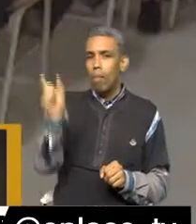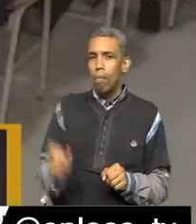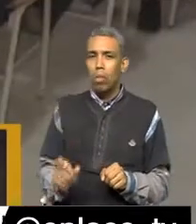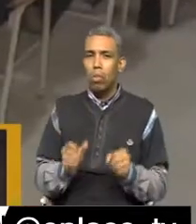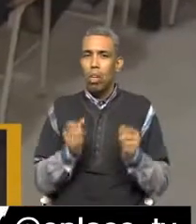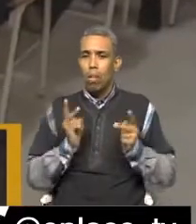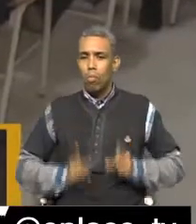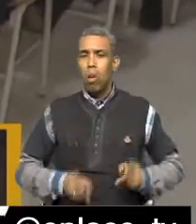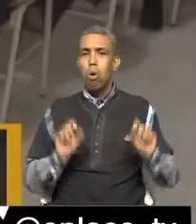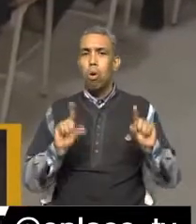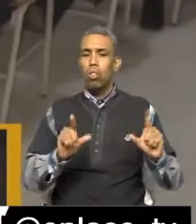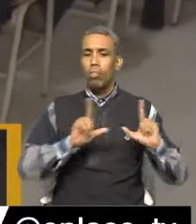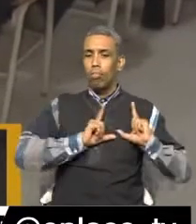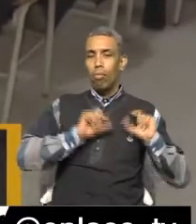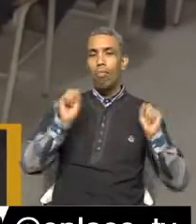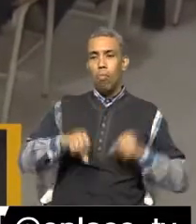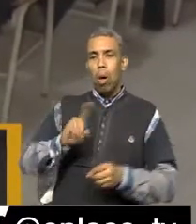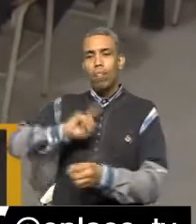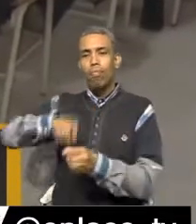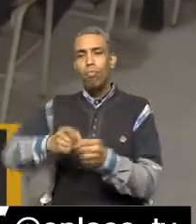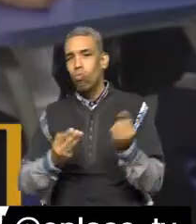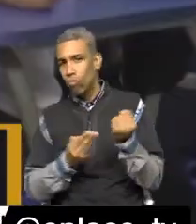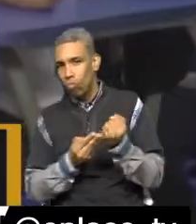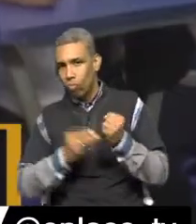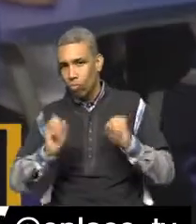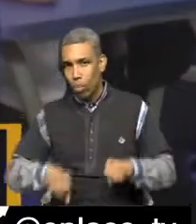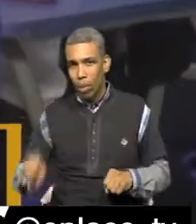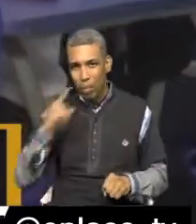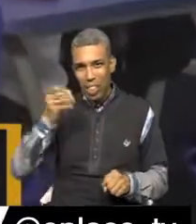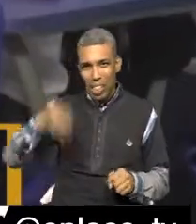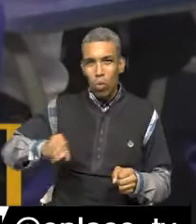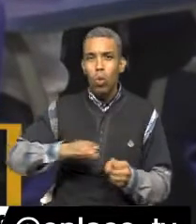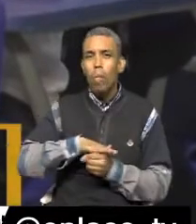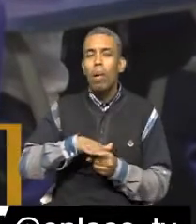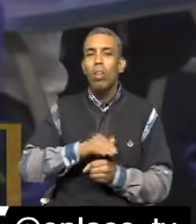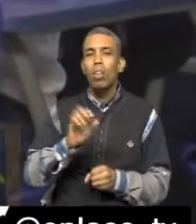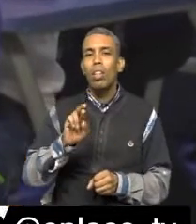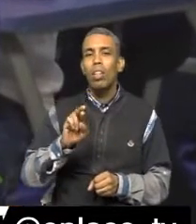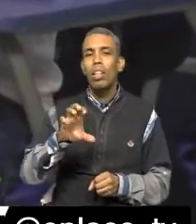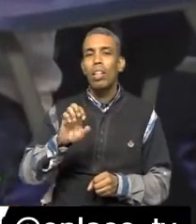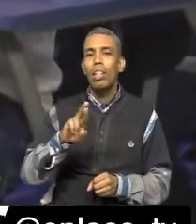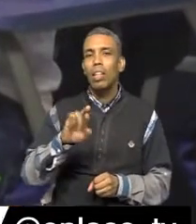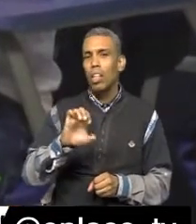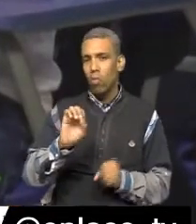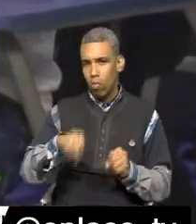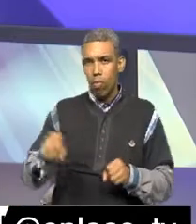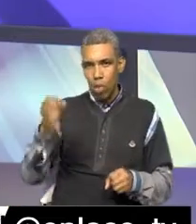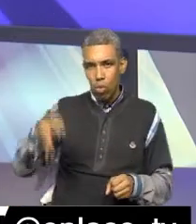académicas. Intecoba tiene su sede principal en el barrio Recreo y subsedes en distintos lugares de la Comuna 1 de la ciudad.